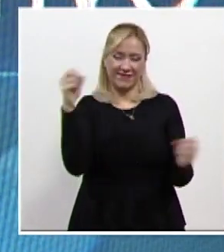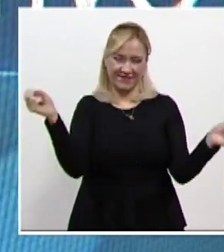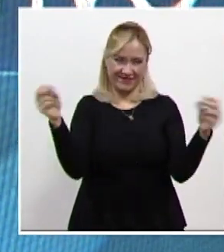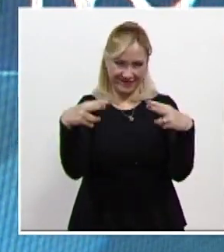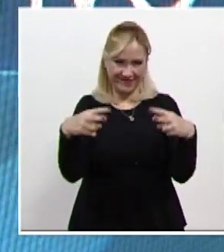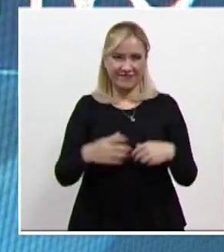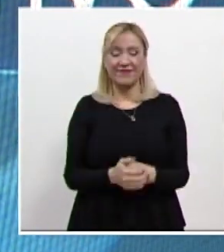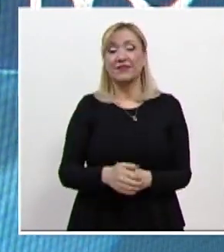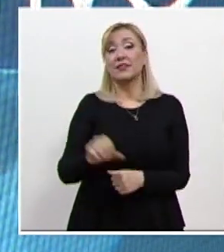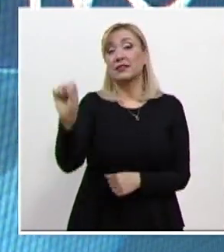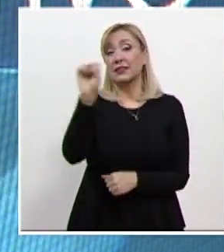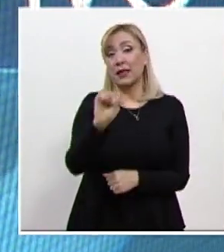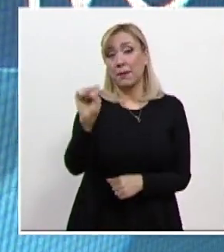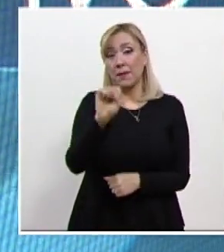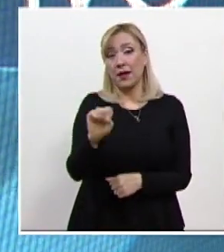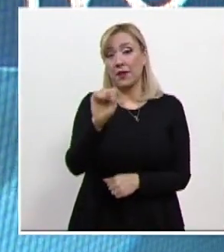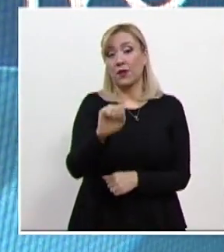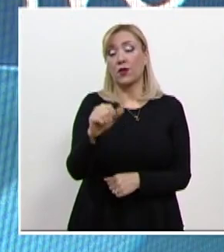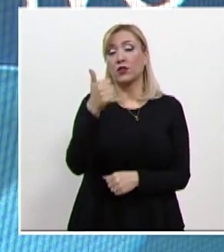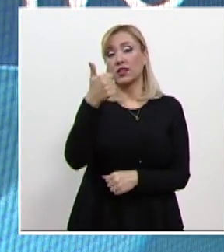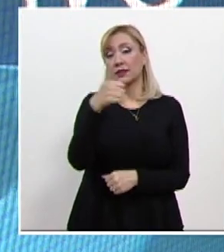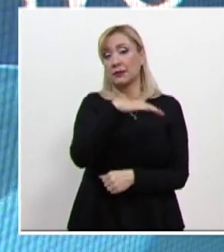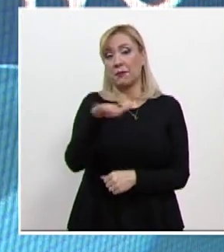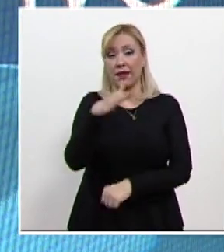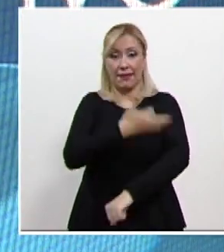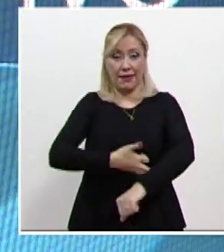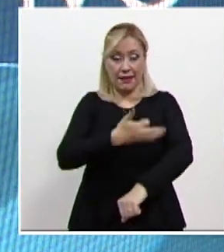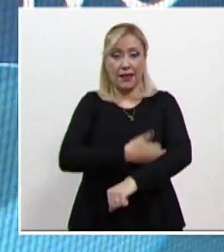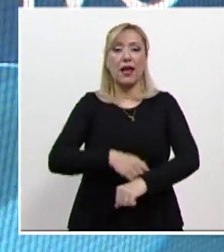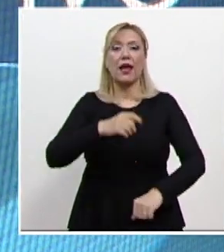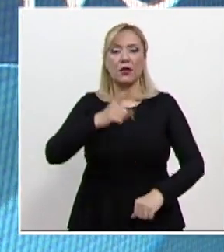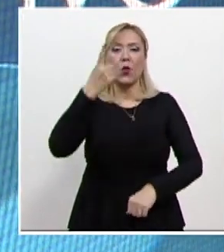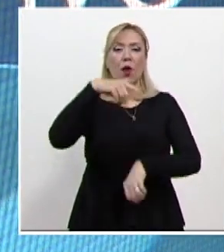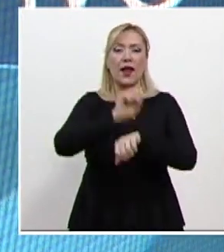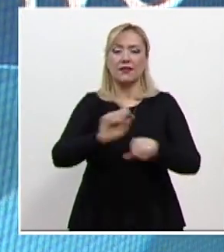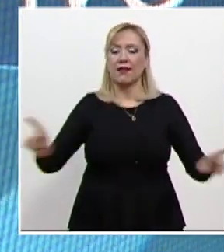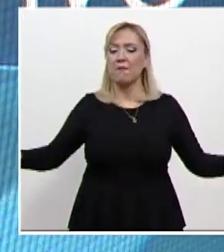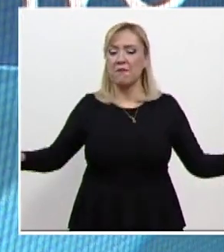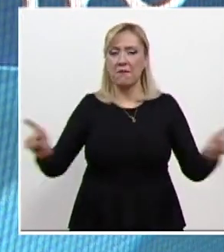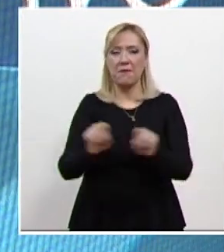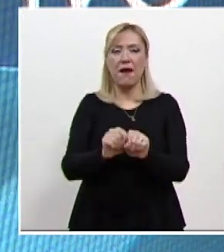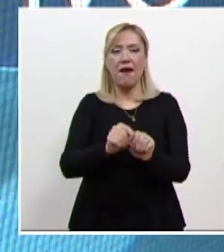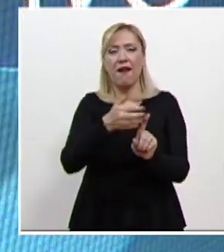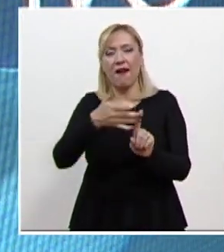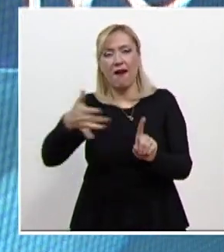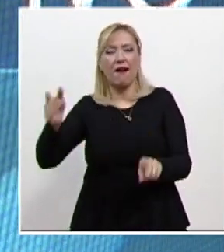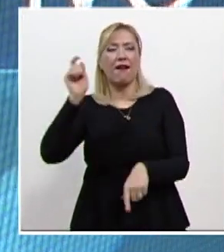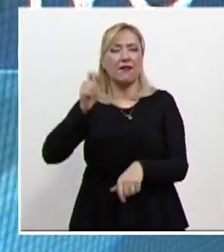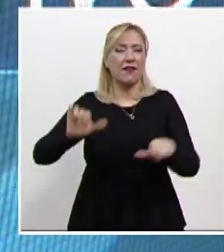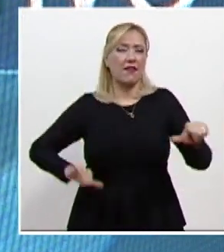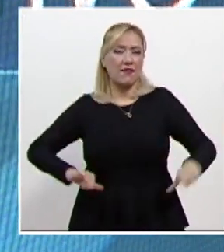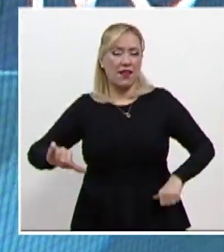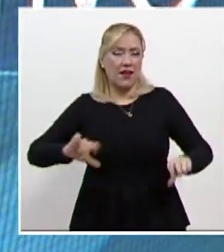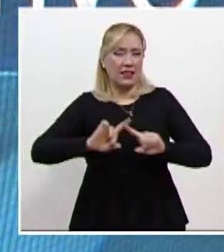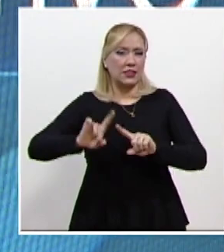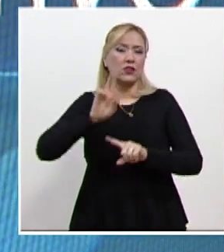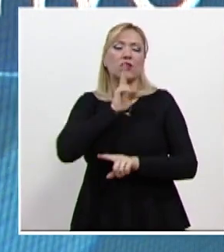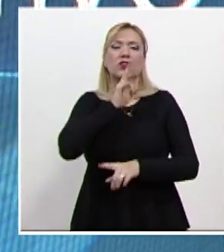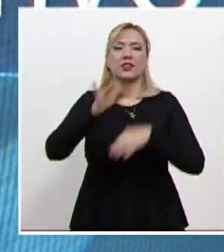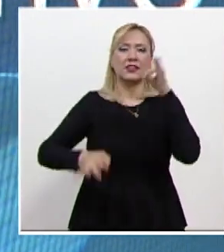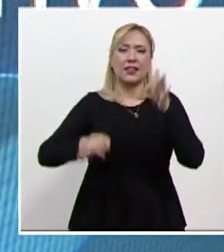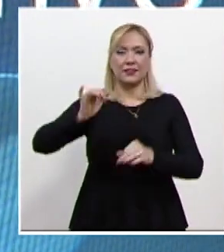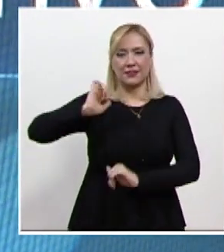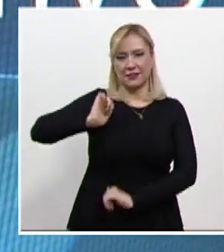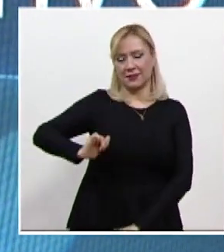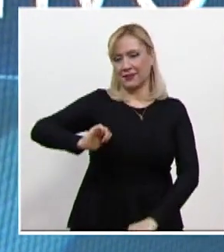Recuerden también que este sábado a las 18:30 horas no se pierda Semanario Judicial, el resumen de noticias del Poder Judicial de la Federación,